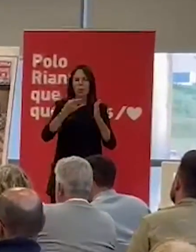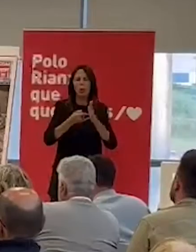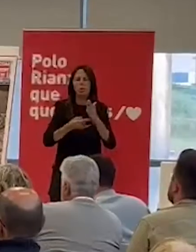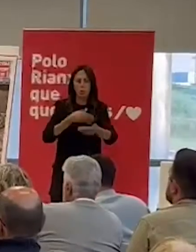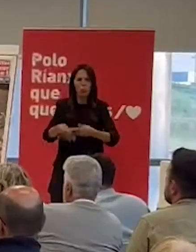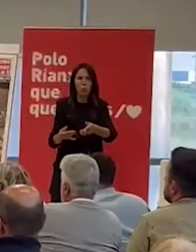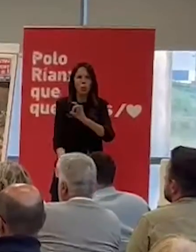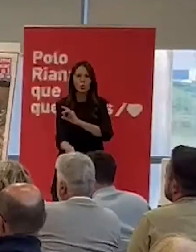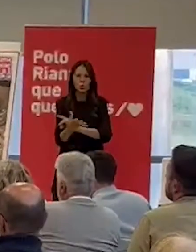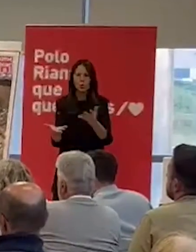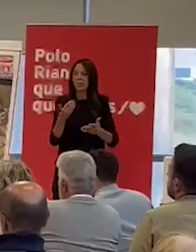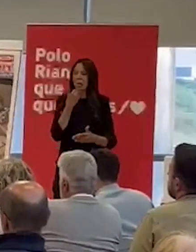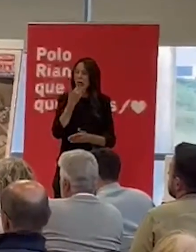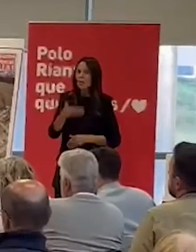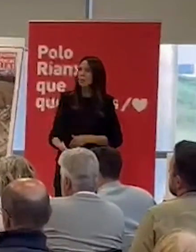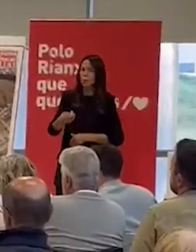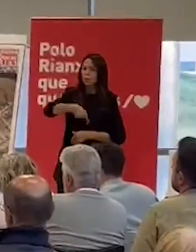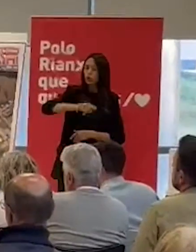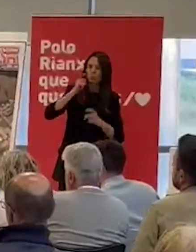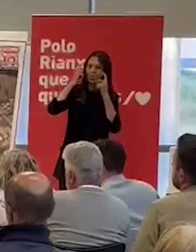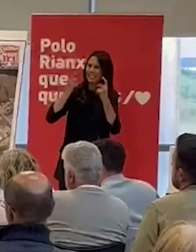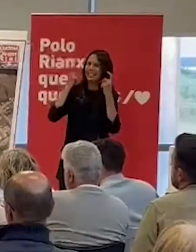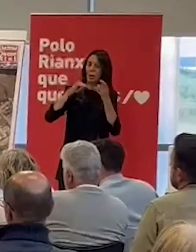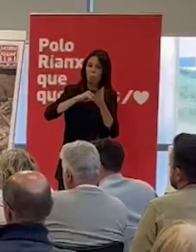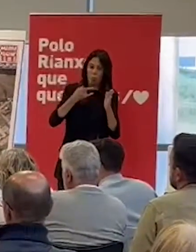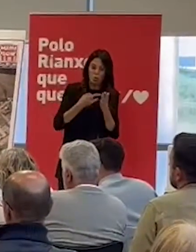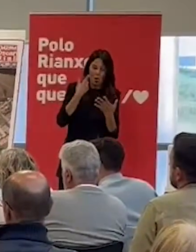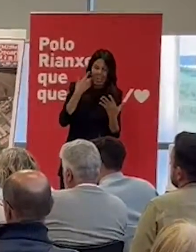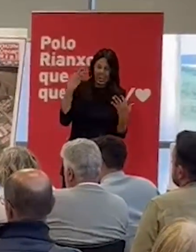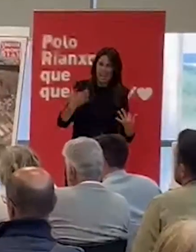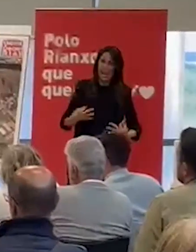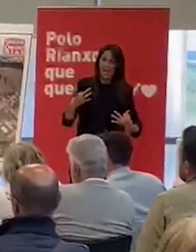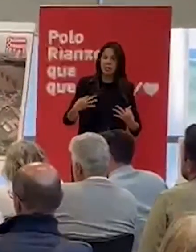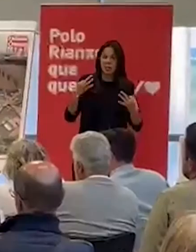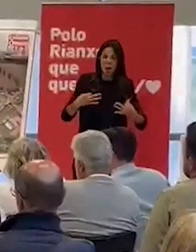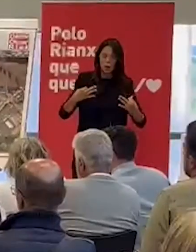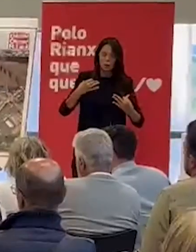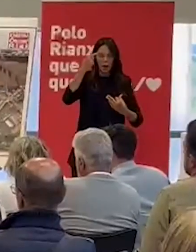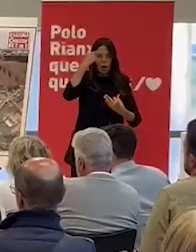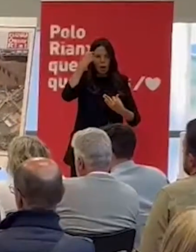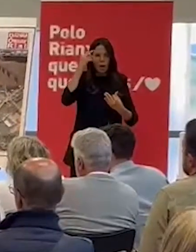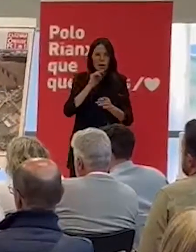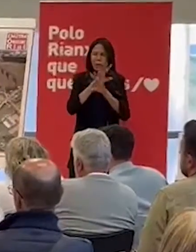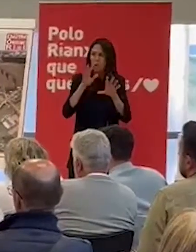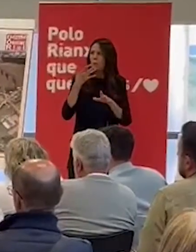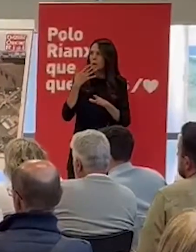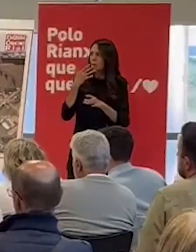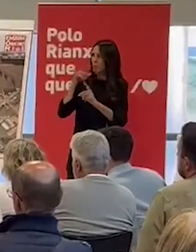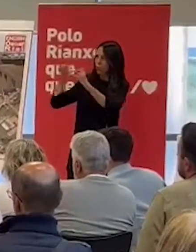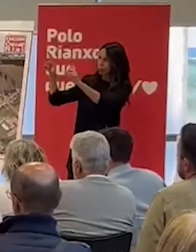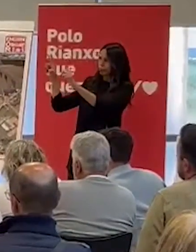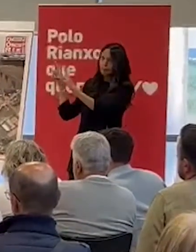que vai no noso partido. Intentar executar os proxectos que realmente temos en mente, como os que están expostos aquí.